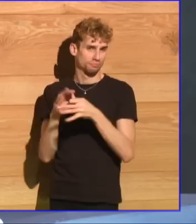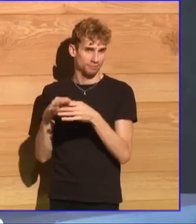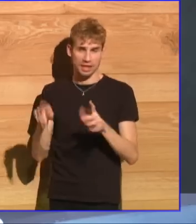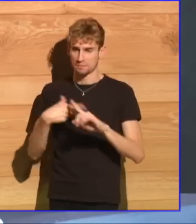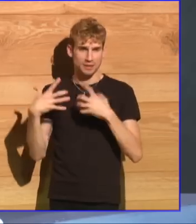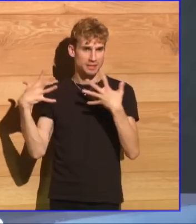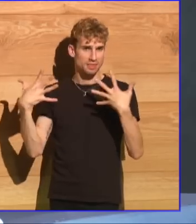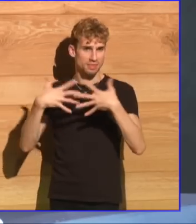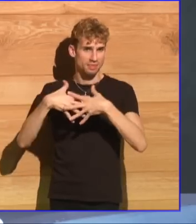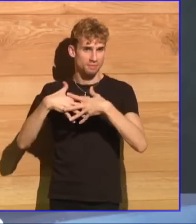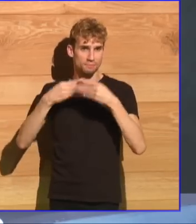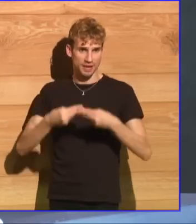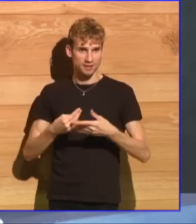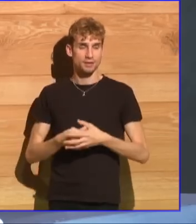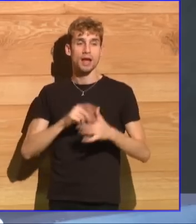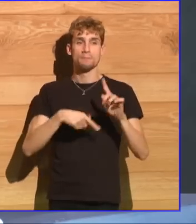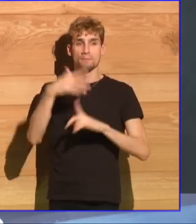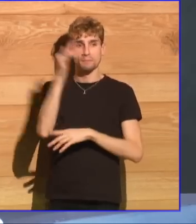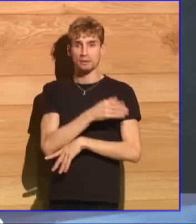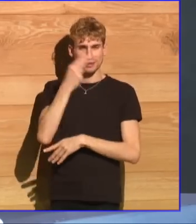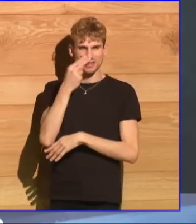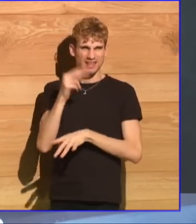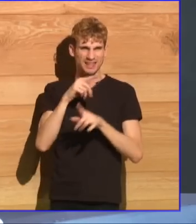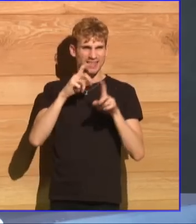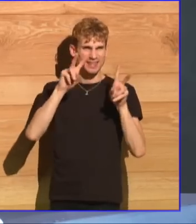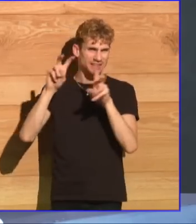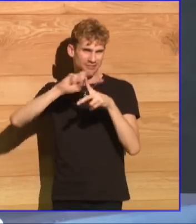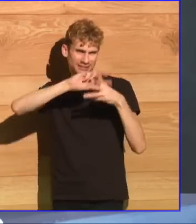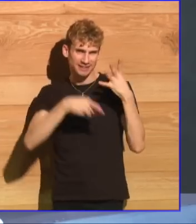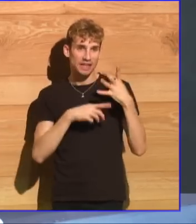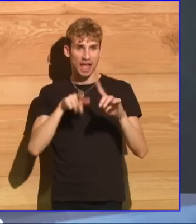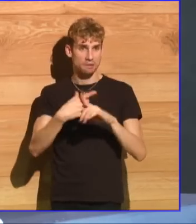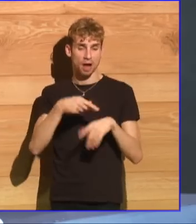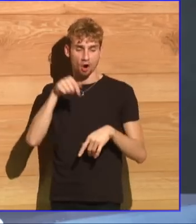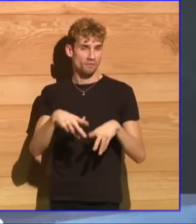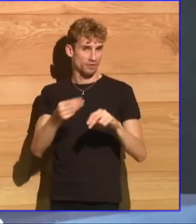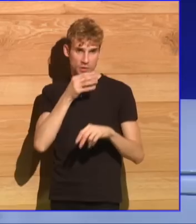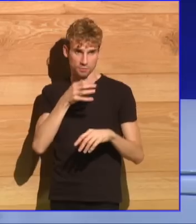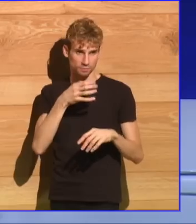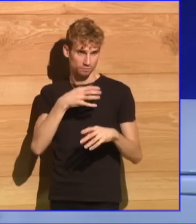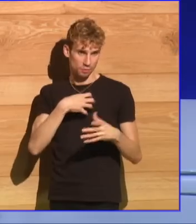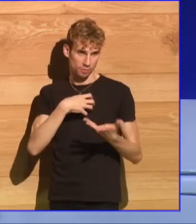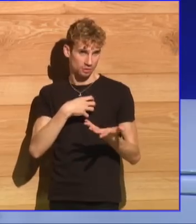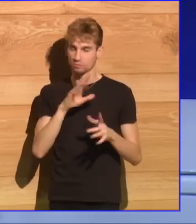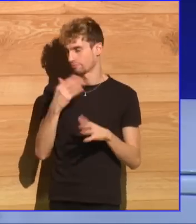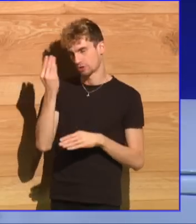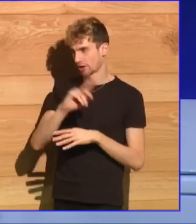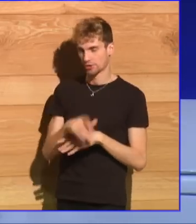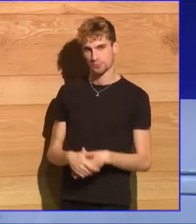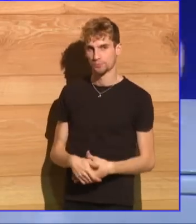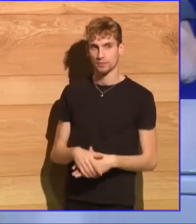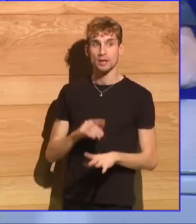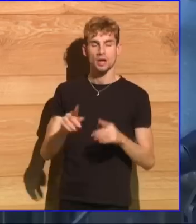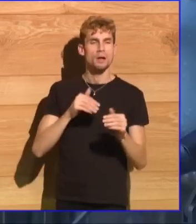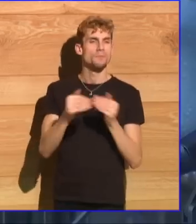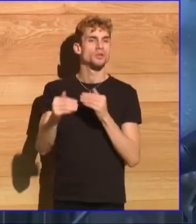bien. No, la película es tan interesante en tantos aspectos que no creo ni que nos dé tiempo a acabarla hoy. Yo creo el que no, próximo día yo creo que vamos a hacer tener- ahí Empezamos por